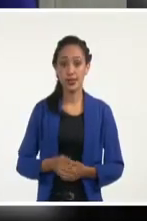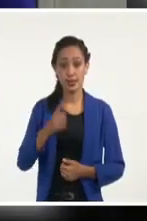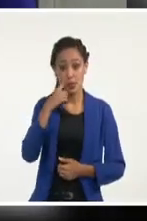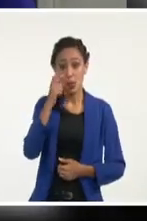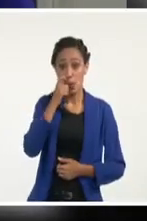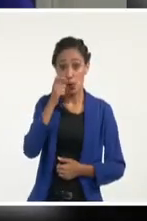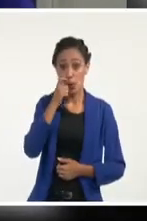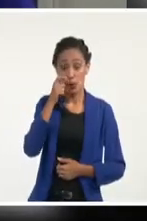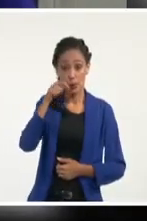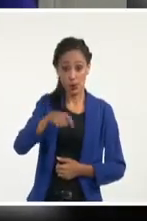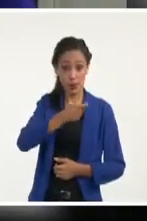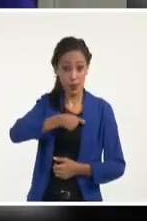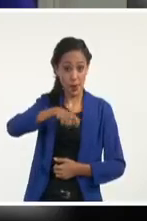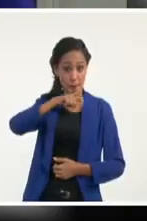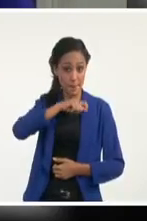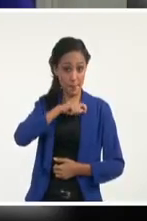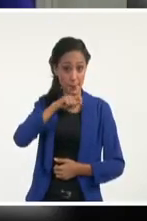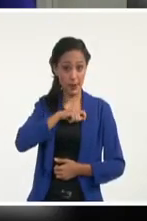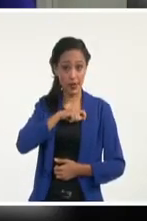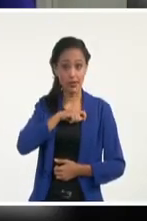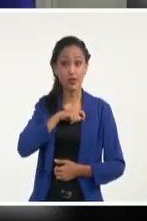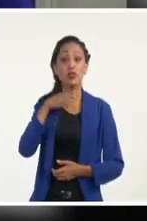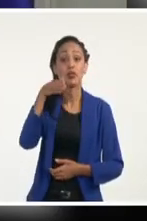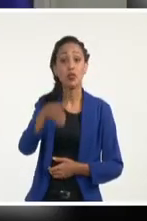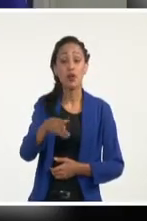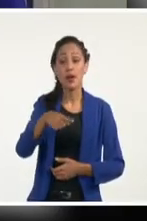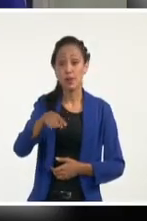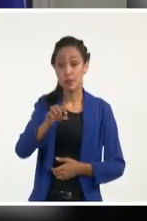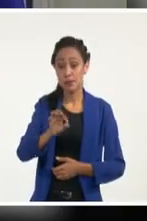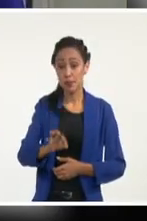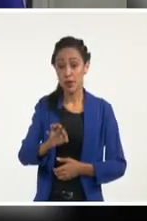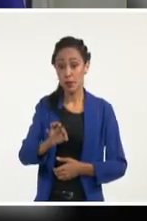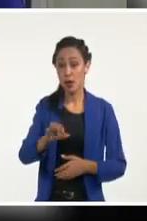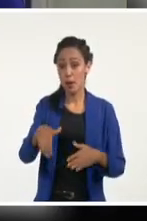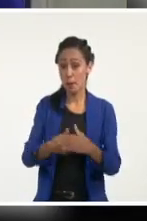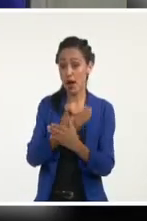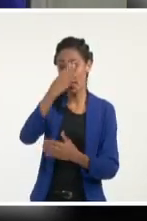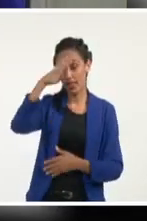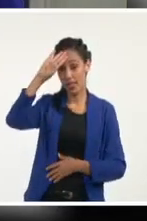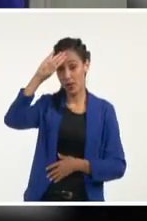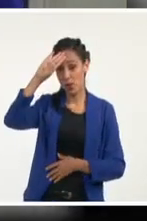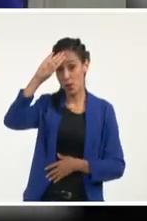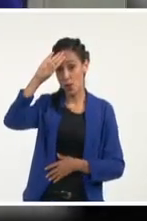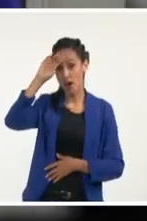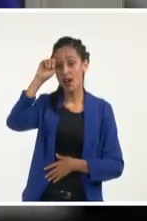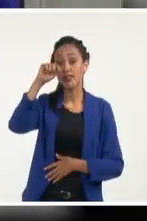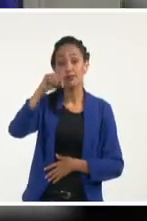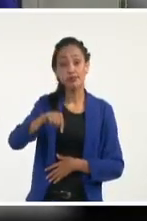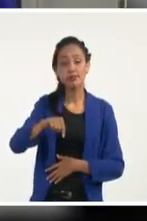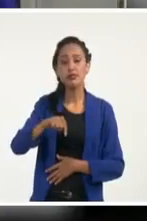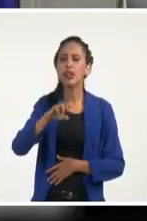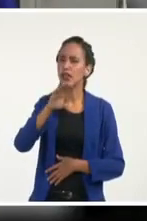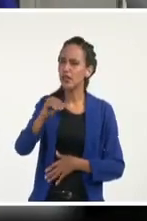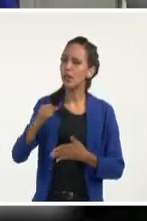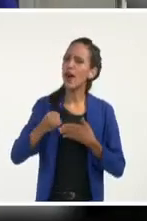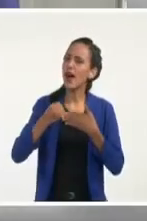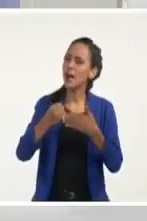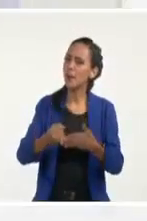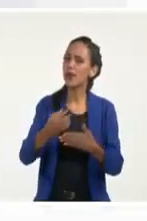Manu Pineda Marín, llegó hasta el Consulado General de Cuba en Islas Canarias para expresar su apoyo a